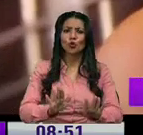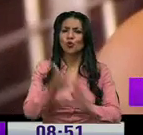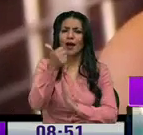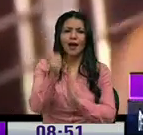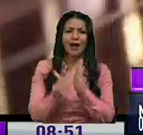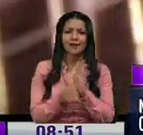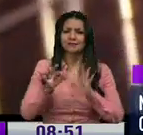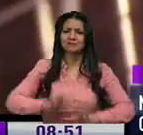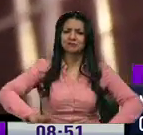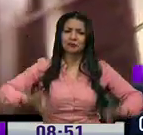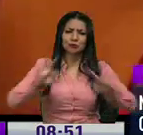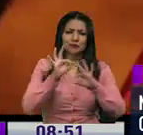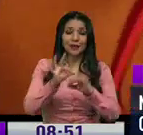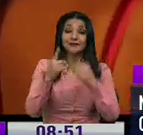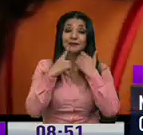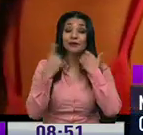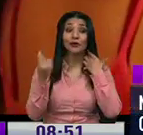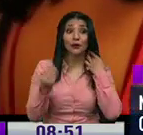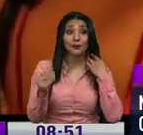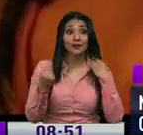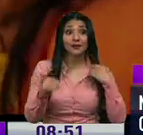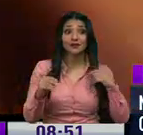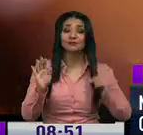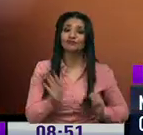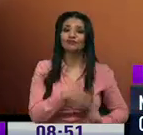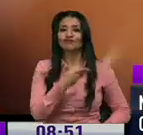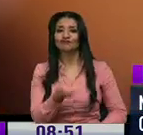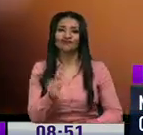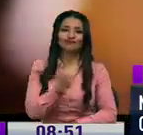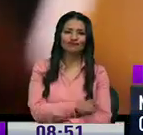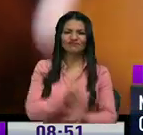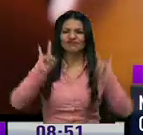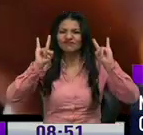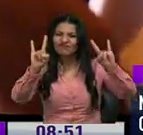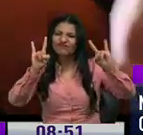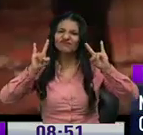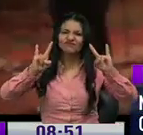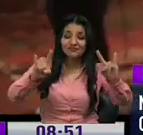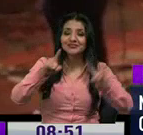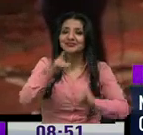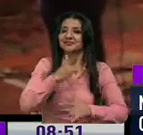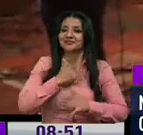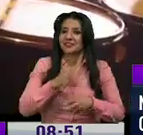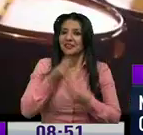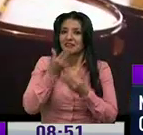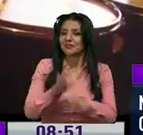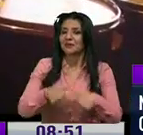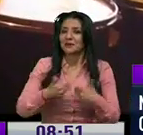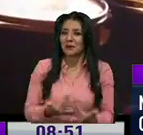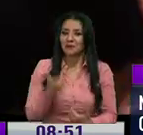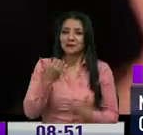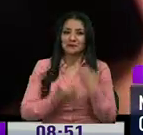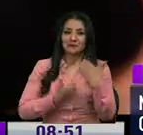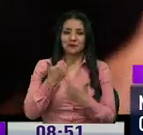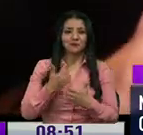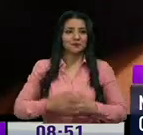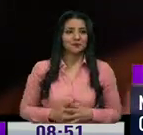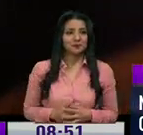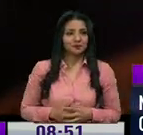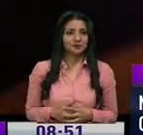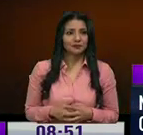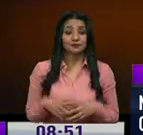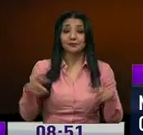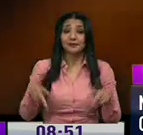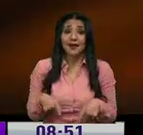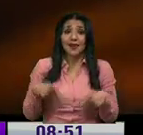arte fundamental para la juventud, y es que al ritmo del pop y el rock expresan sus sentimientos y emociones. La vida está